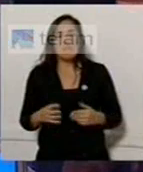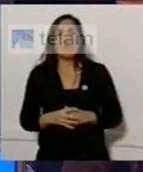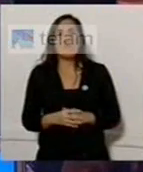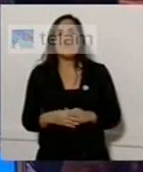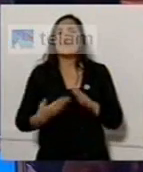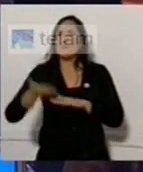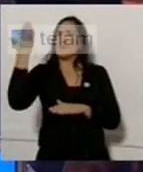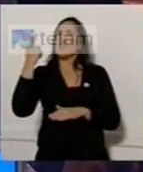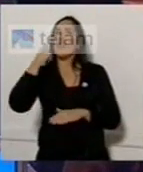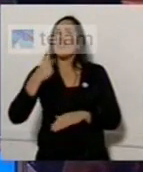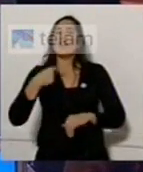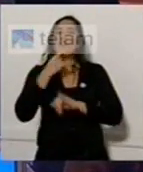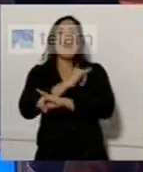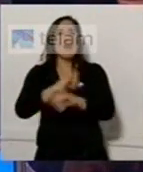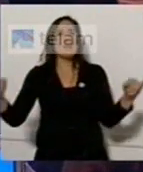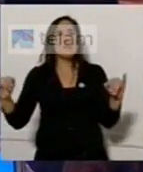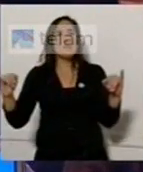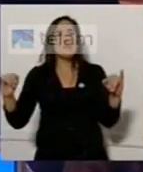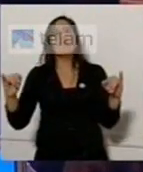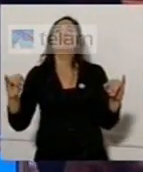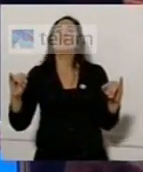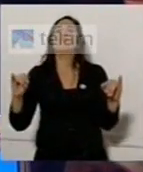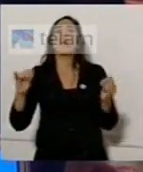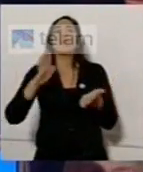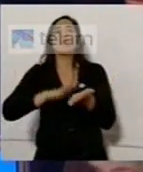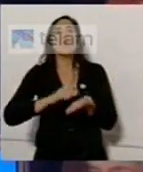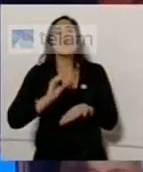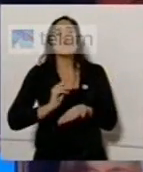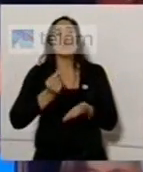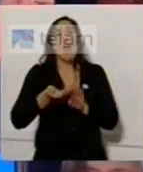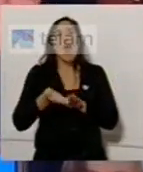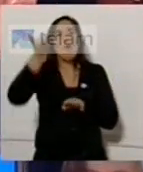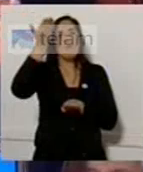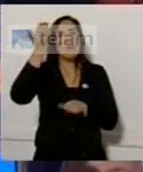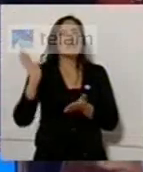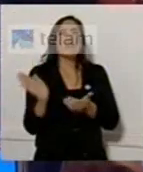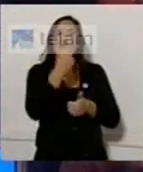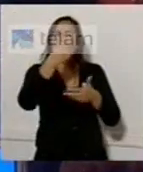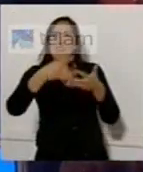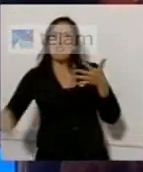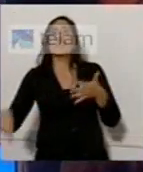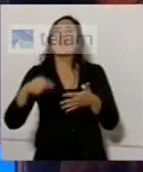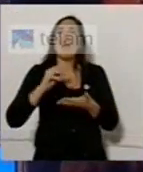cuando anunciaba las medidas de aumento en todas las asignaciones,